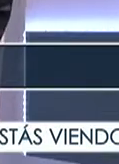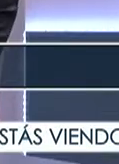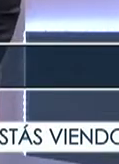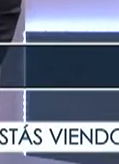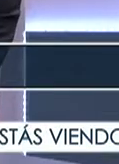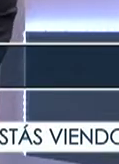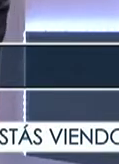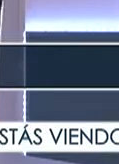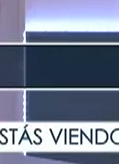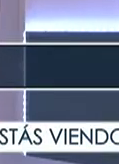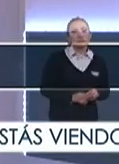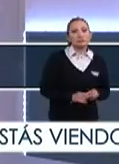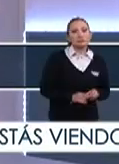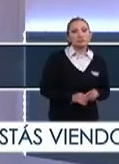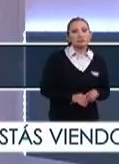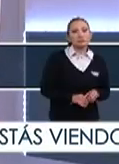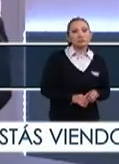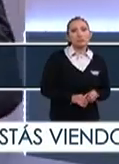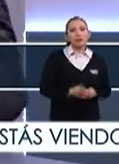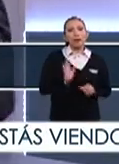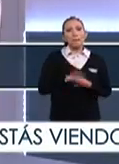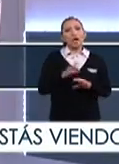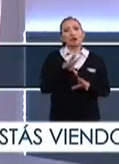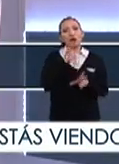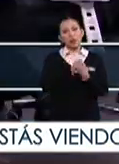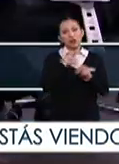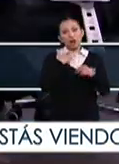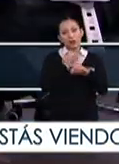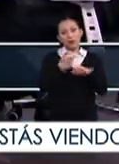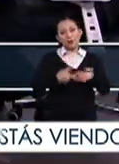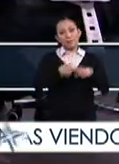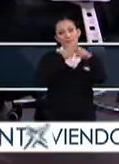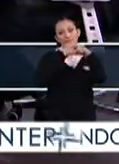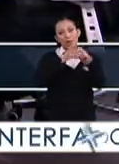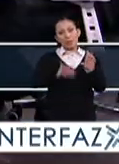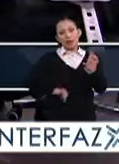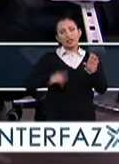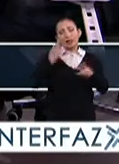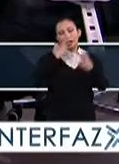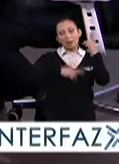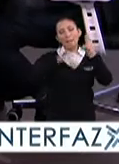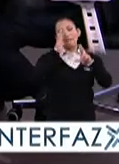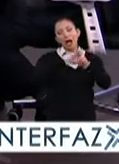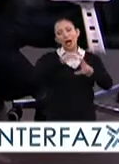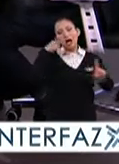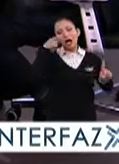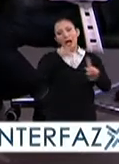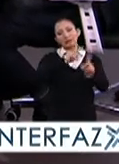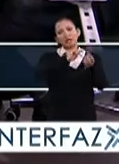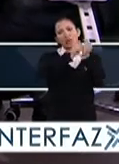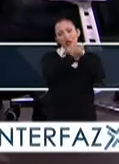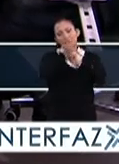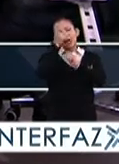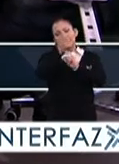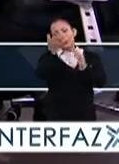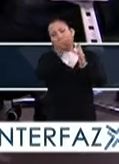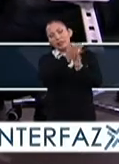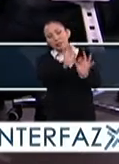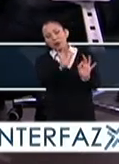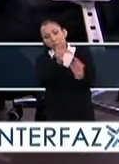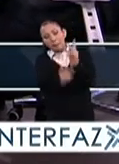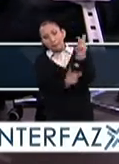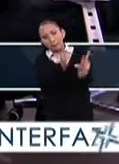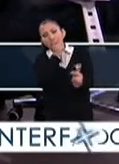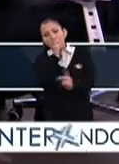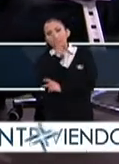para poder hablar sobre la otra respuesta de forma más completa, interesante, y también regresamos un poco con la traducción sobre esta parte importante